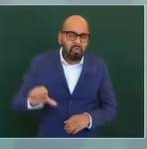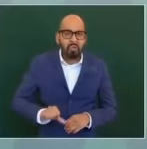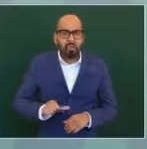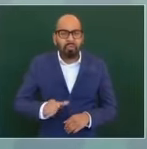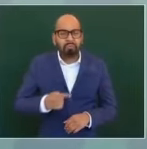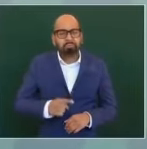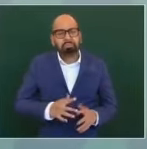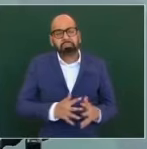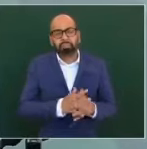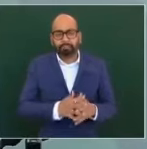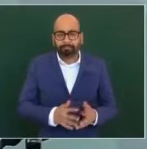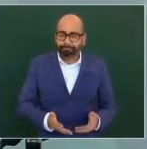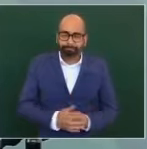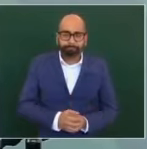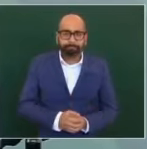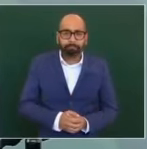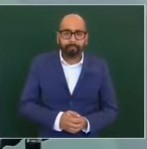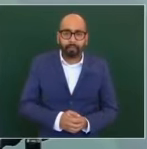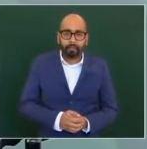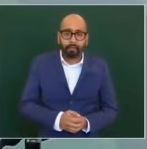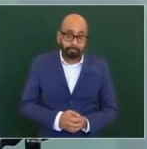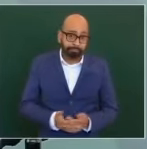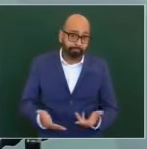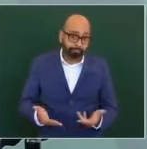con una corrupción